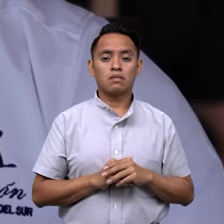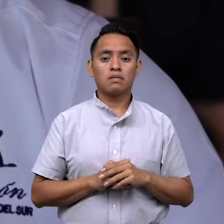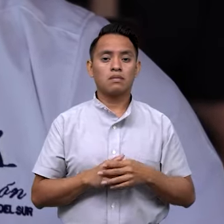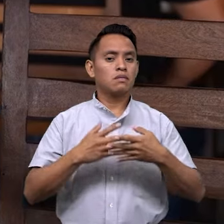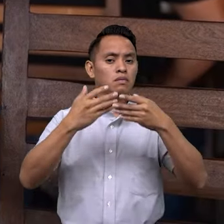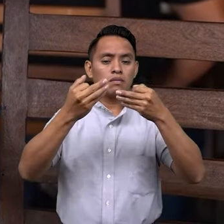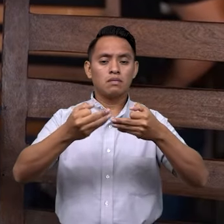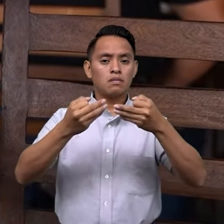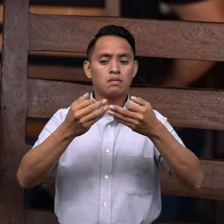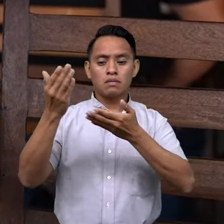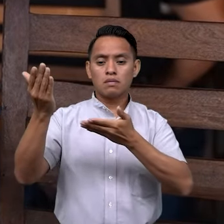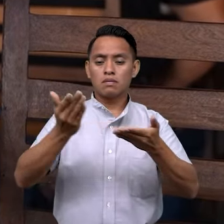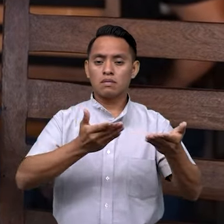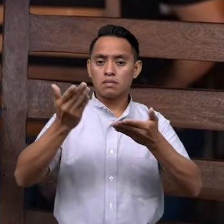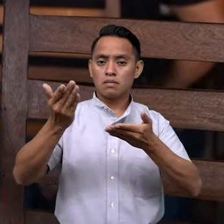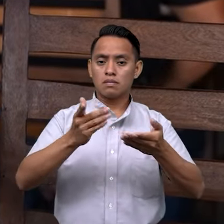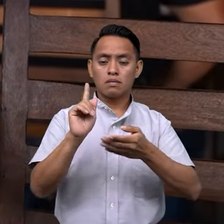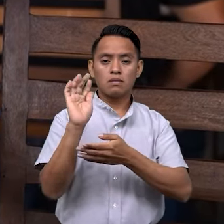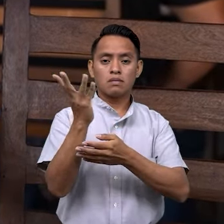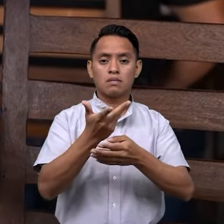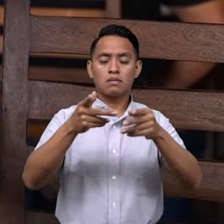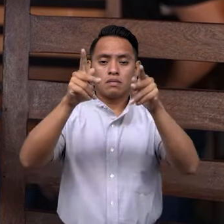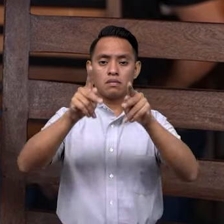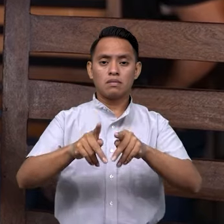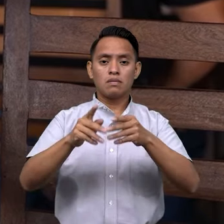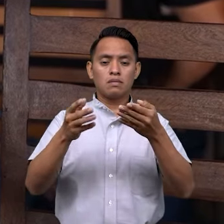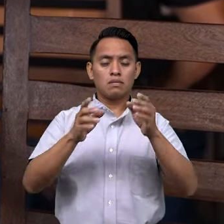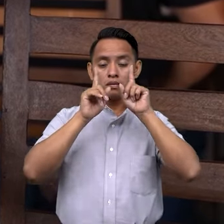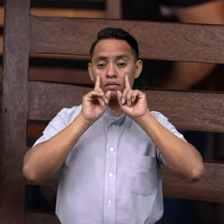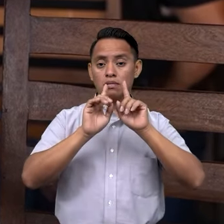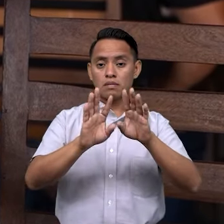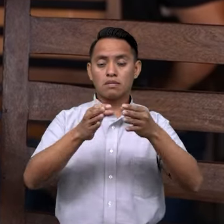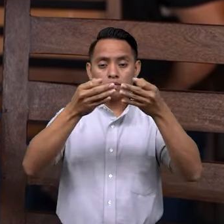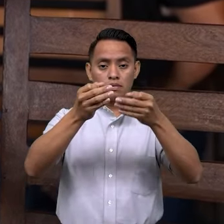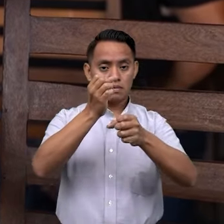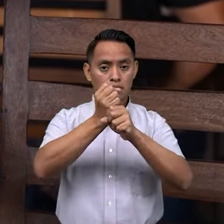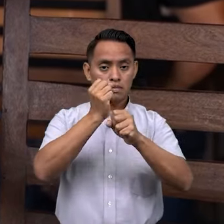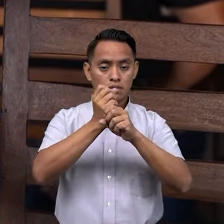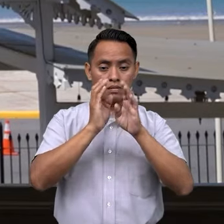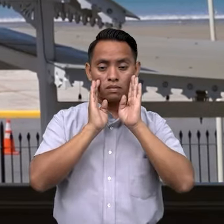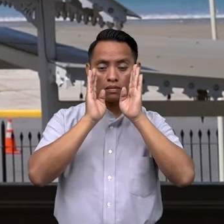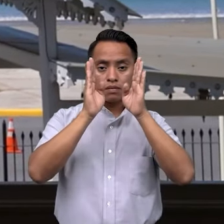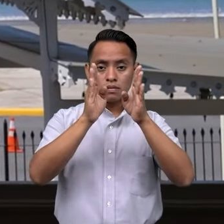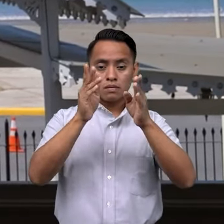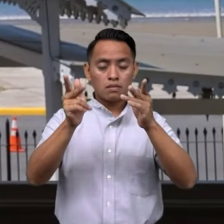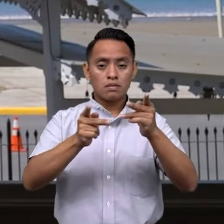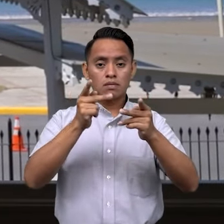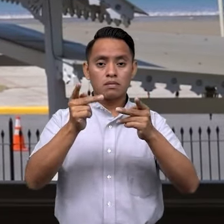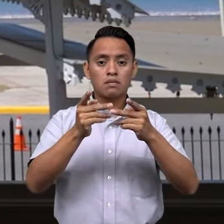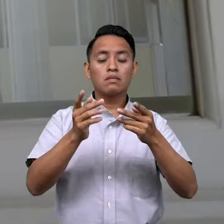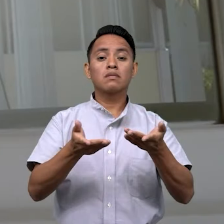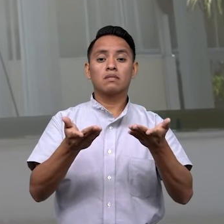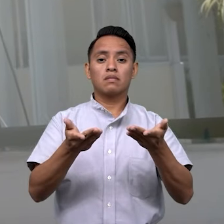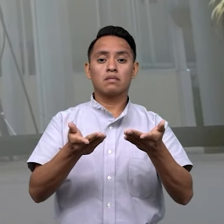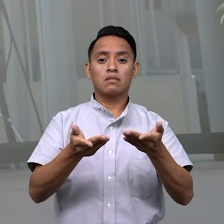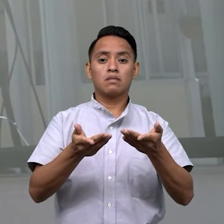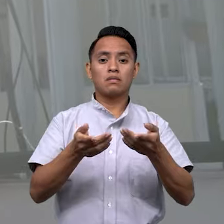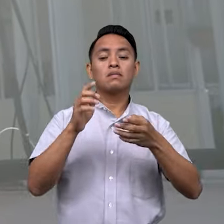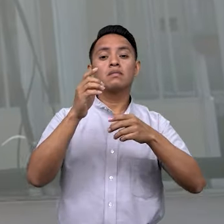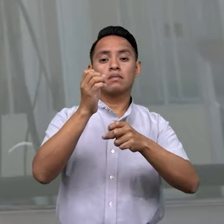dispuesto a recibir a todos los clientes para esta temporada con toda la seguridad y el servicio de calidad. Para los prestadores